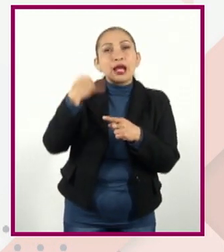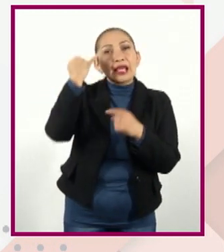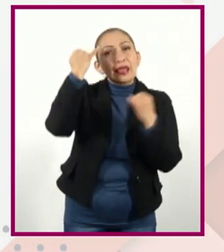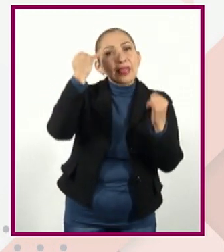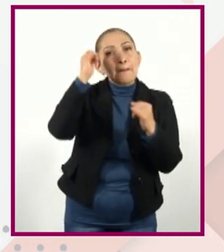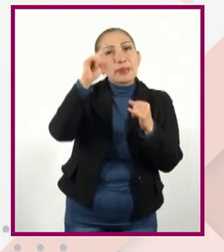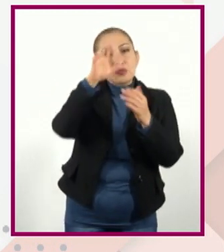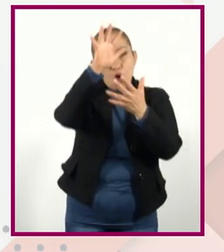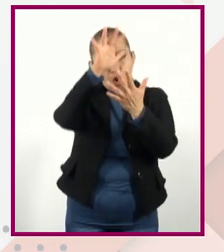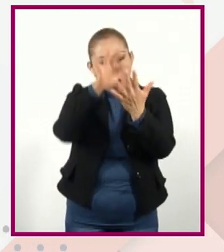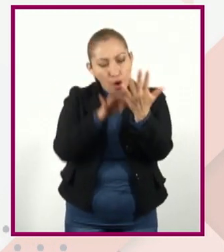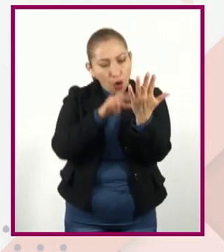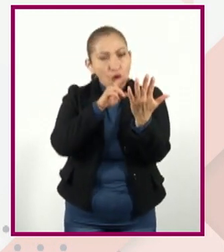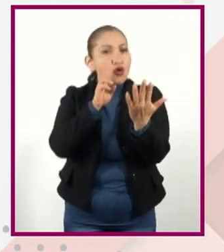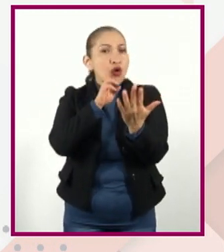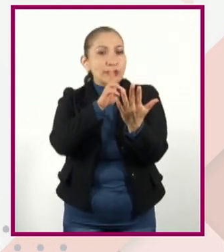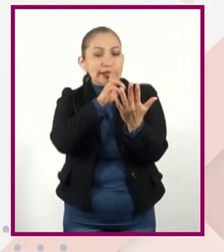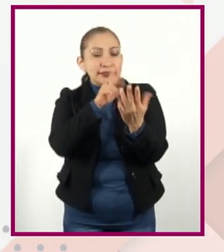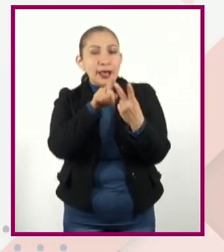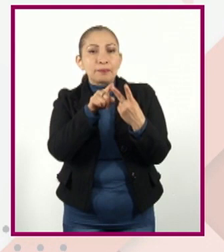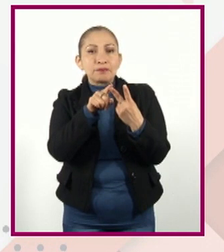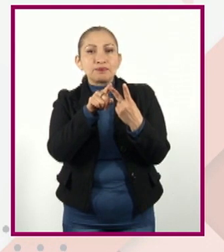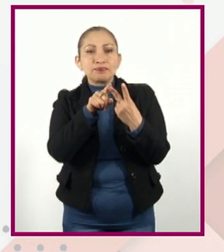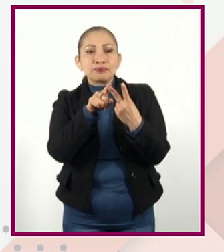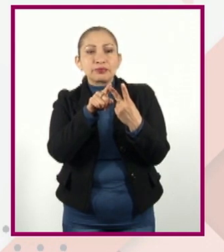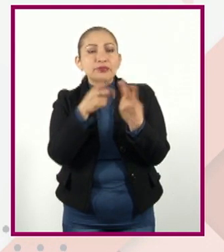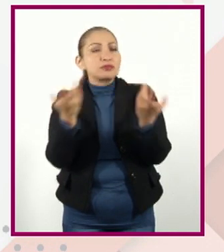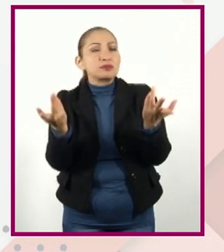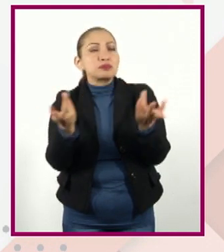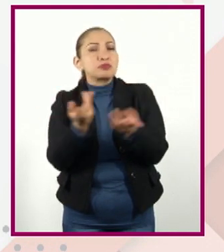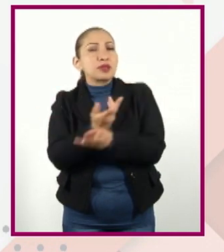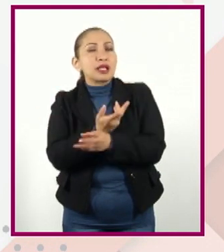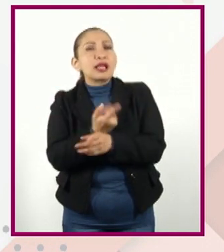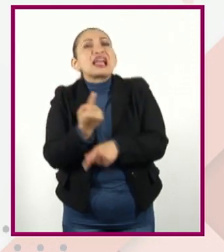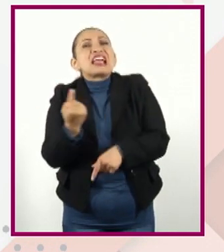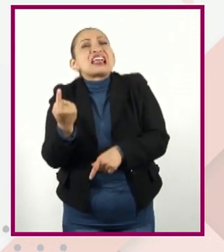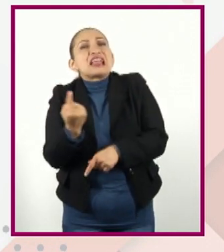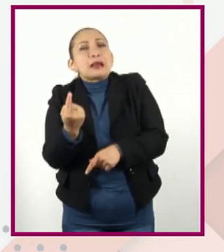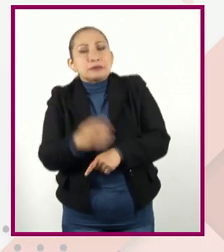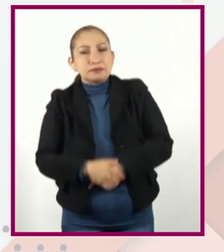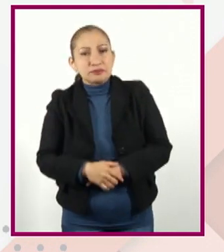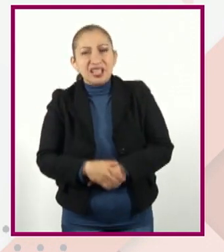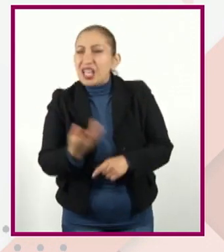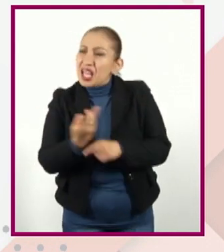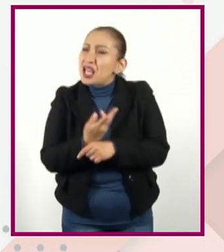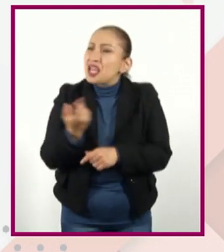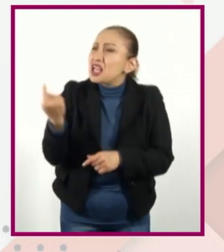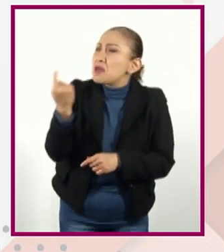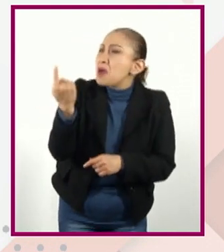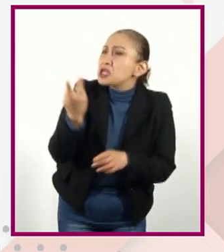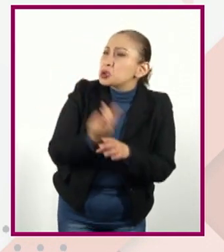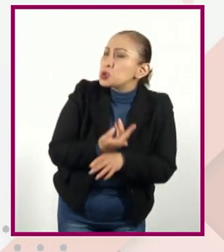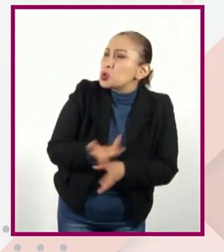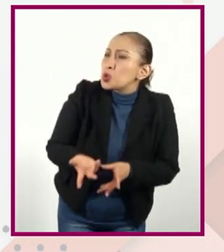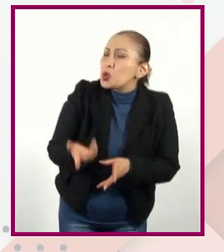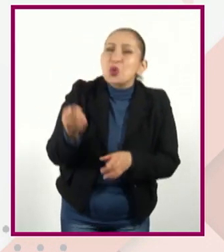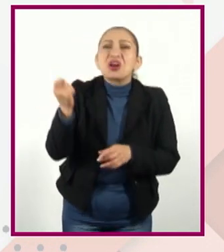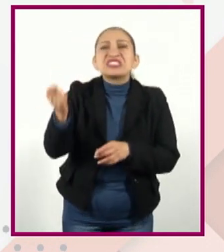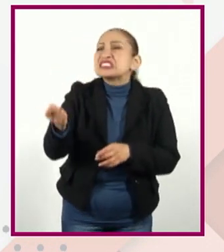la noticia, la esencia del hecho, es decir, el qué. ¿Qué ha sucedido? ¿De qué se